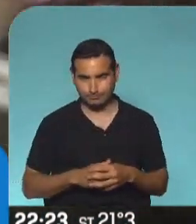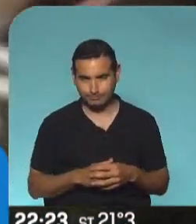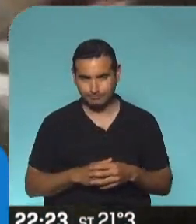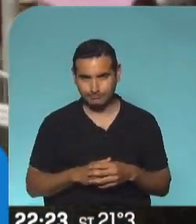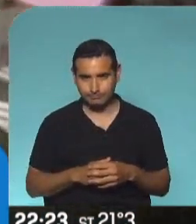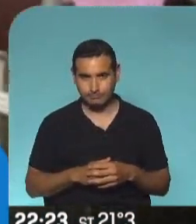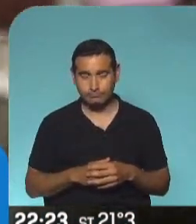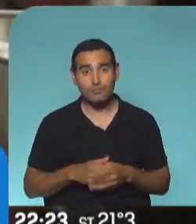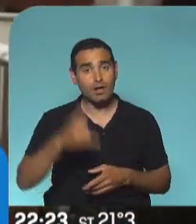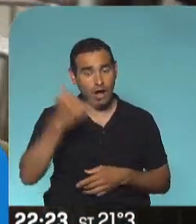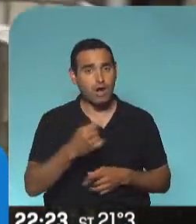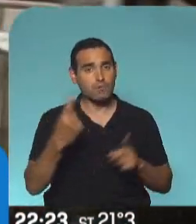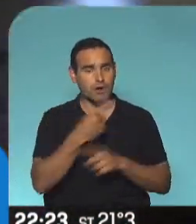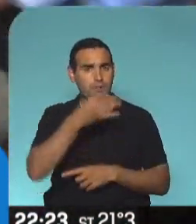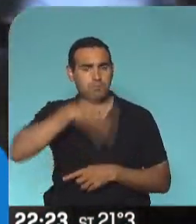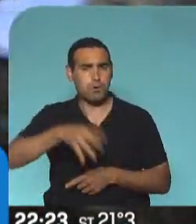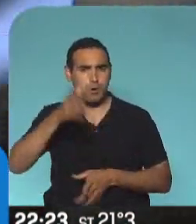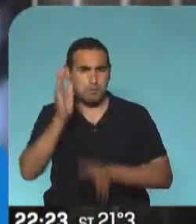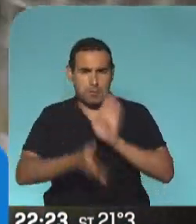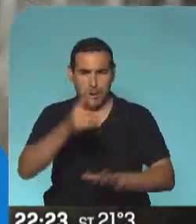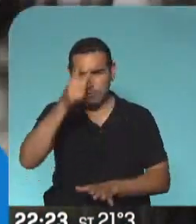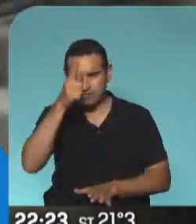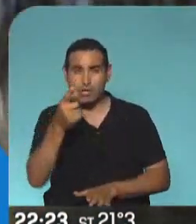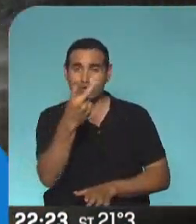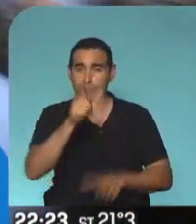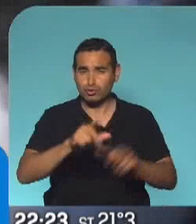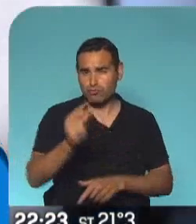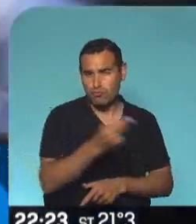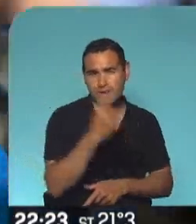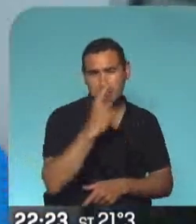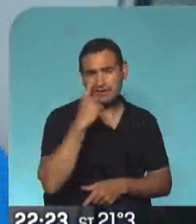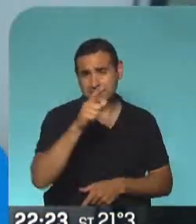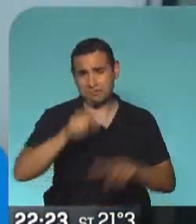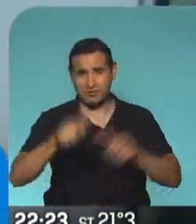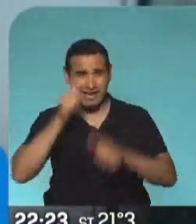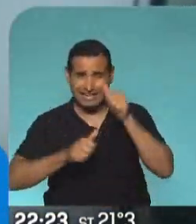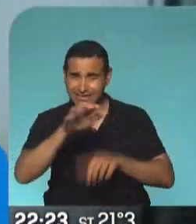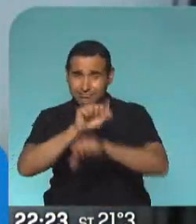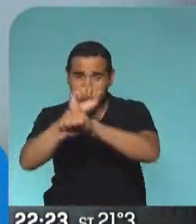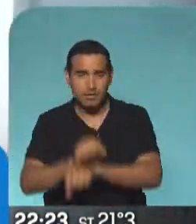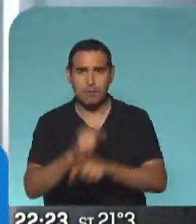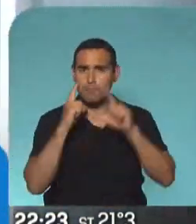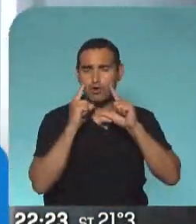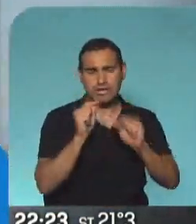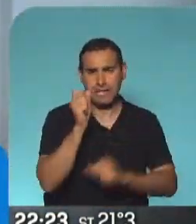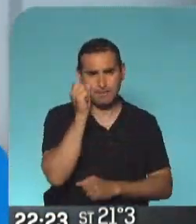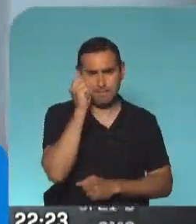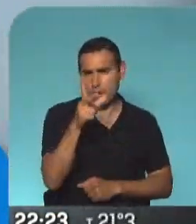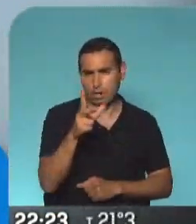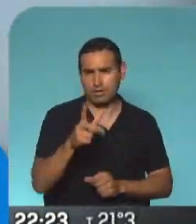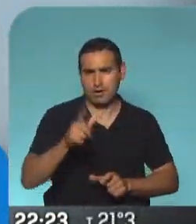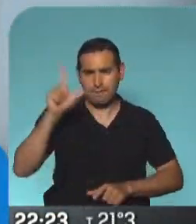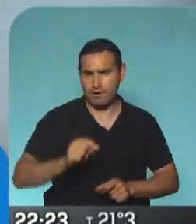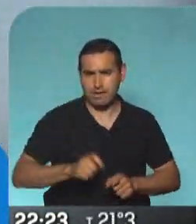Se sucedió una fuerte represión policial con 2 muertos, miles de heridos y detenidos, que los manifestantes contestaron con acciones disruptivas de